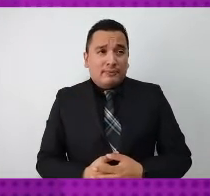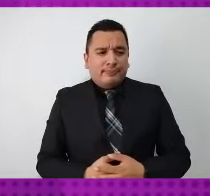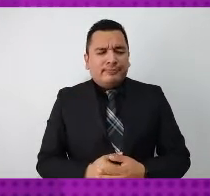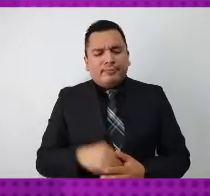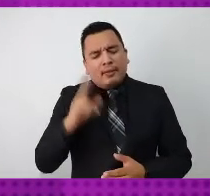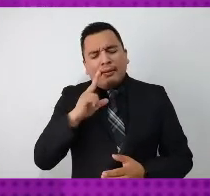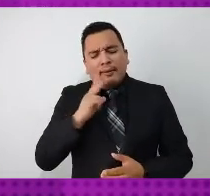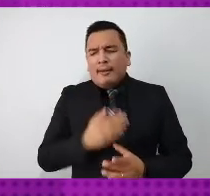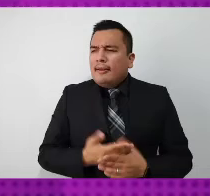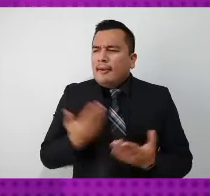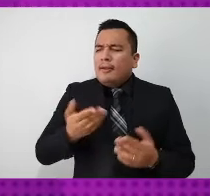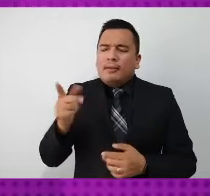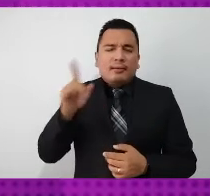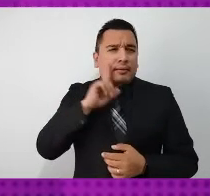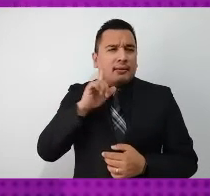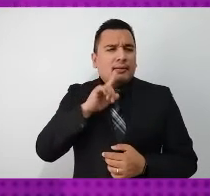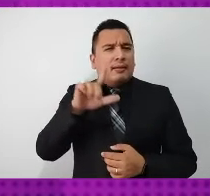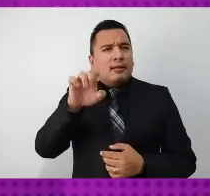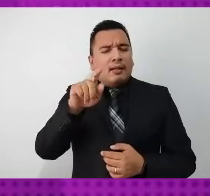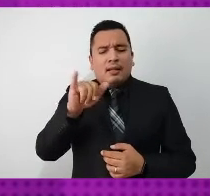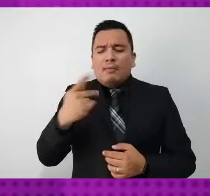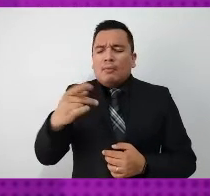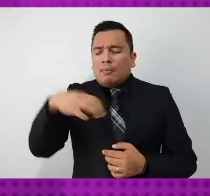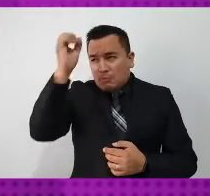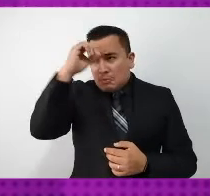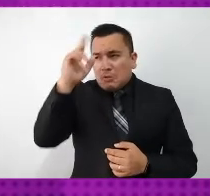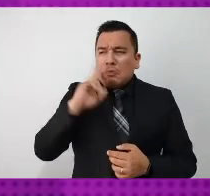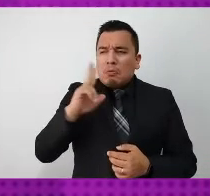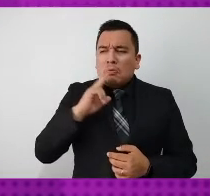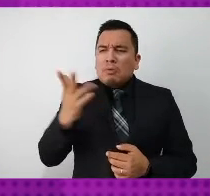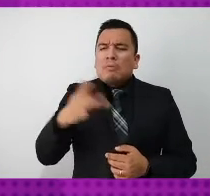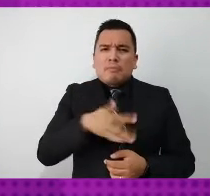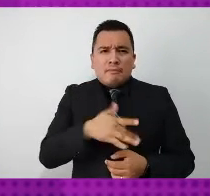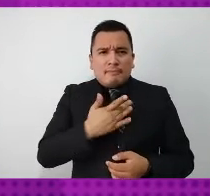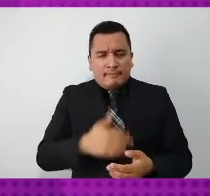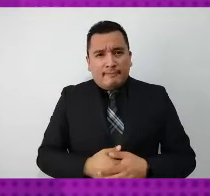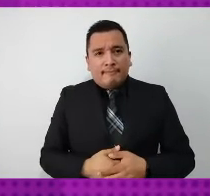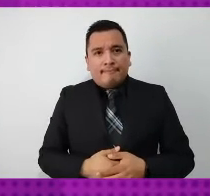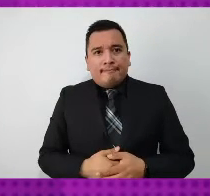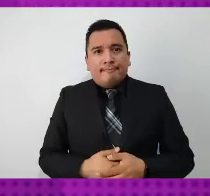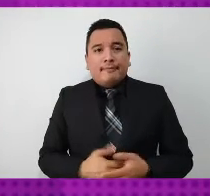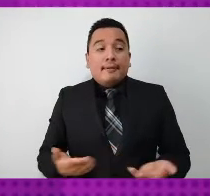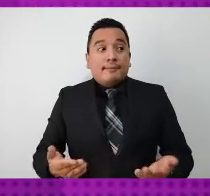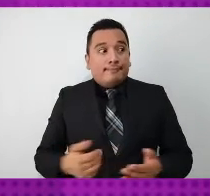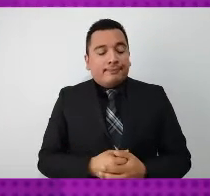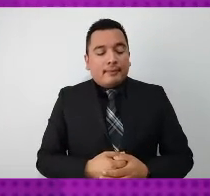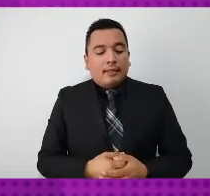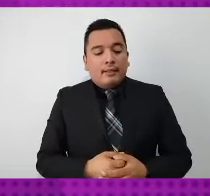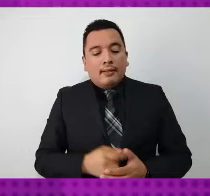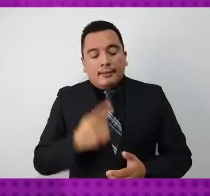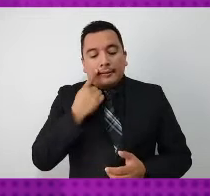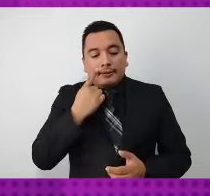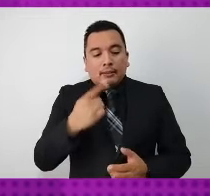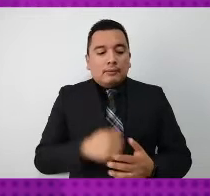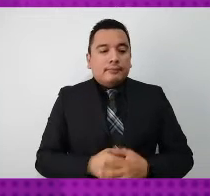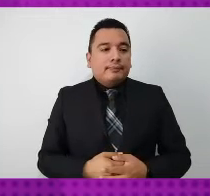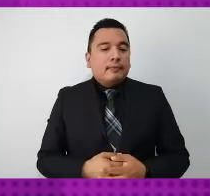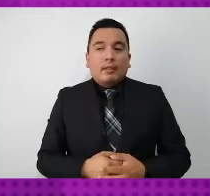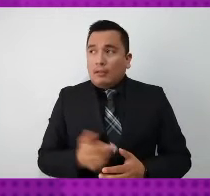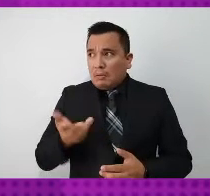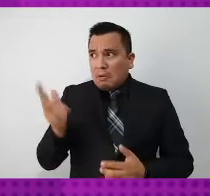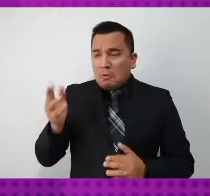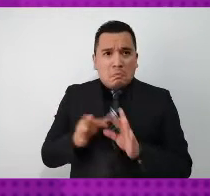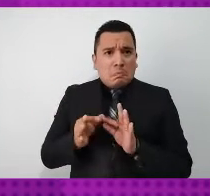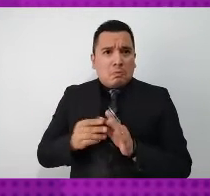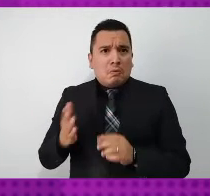lety gonzález cuál es tu opinión al respecto en este tema bueno ha conseguido yo creo que abonando un poco a las respuestas que han dado las